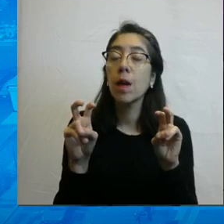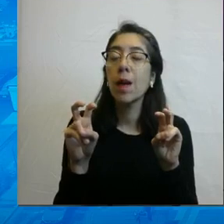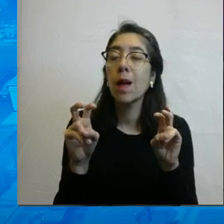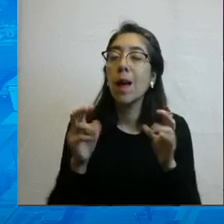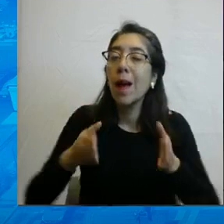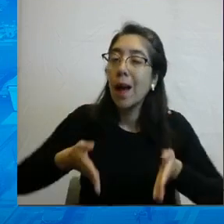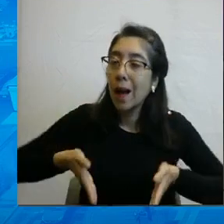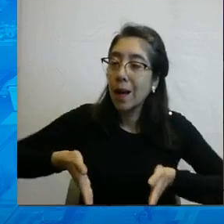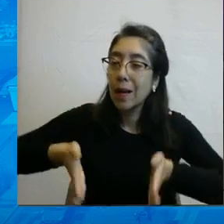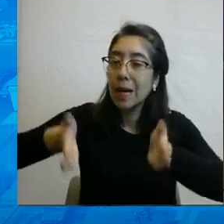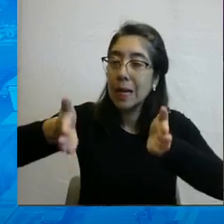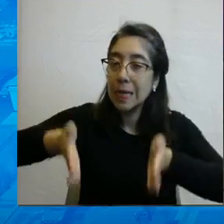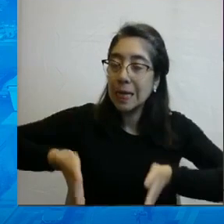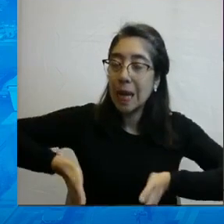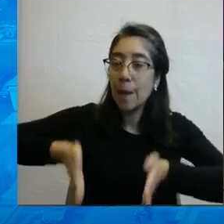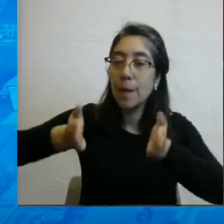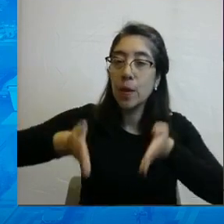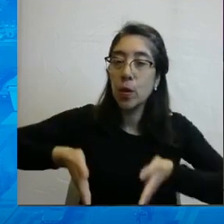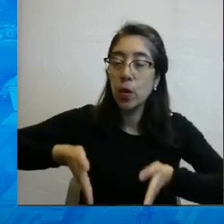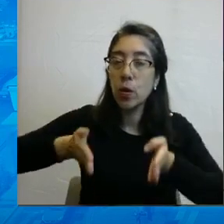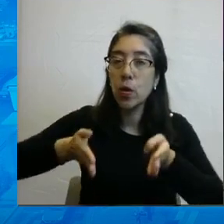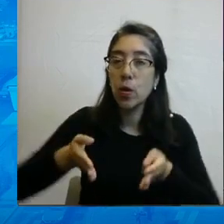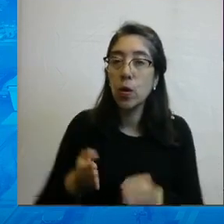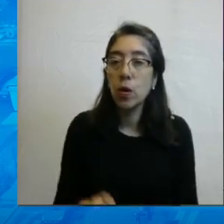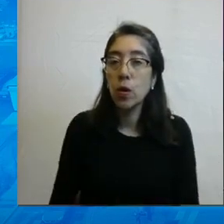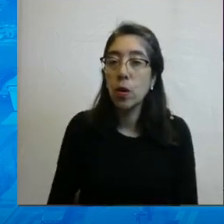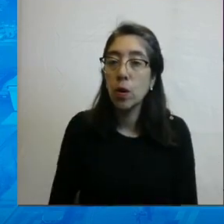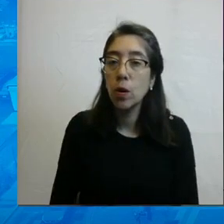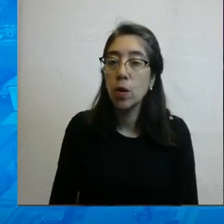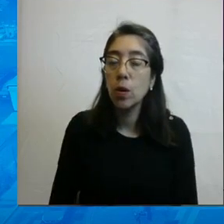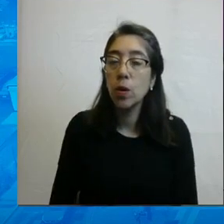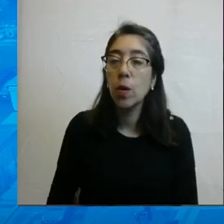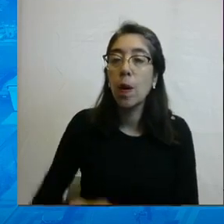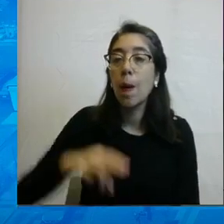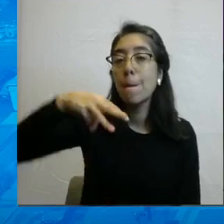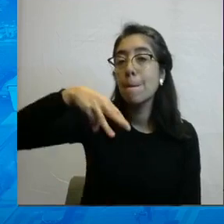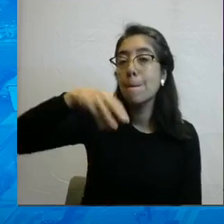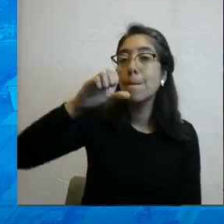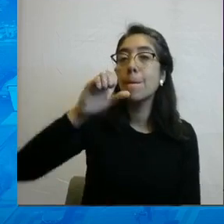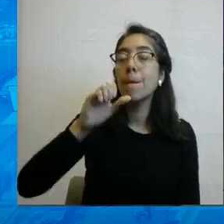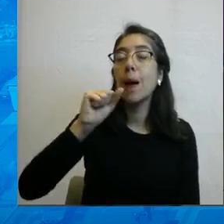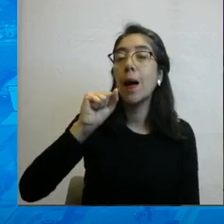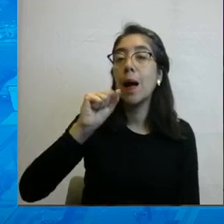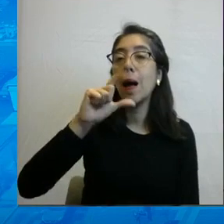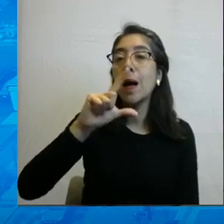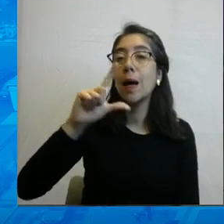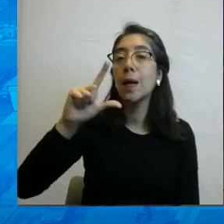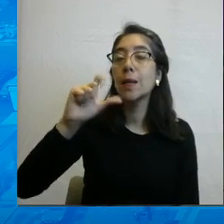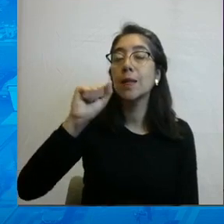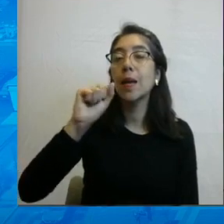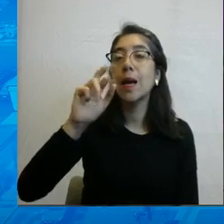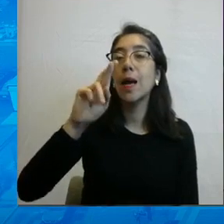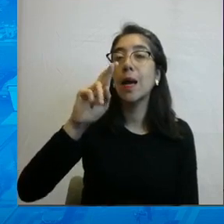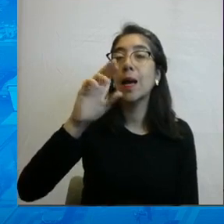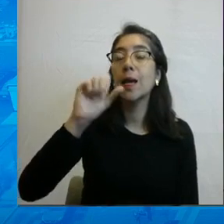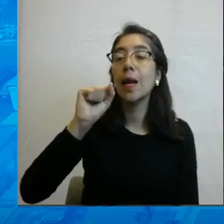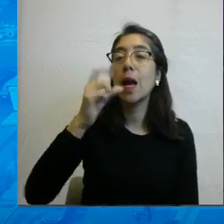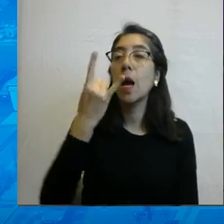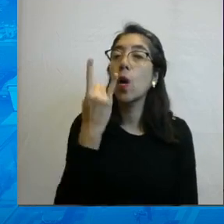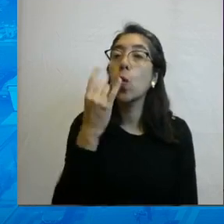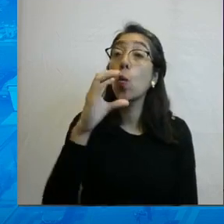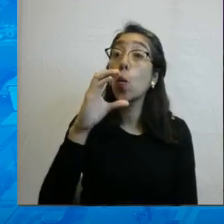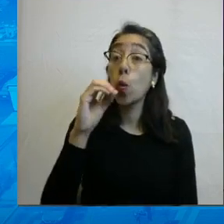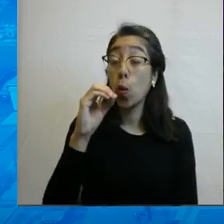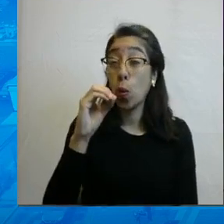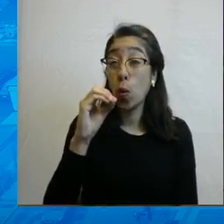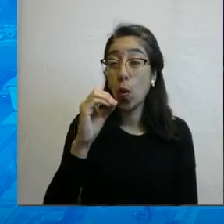especialmente rurales, y en particular los del sector de Mayarauco. Hay varios callejones ahí que quedaron en deplorables condiciones